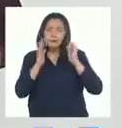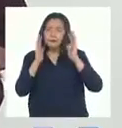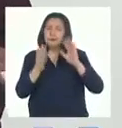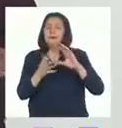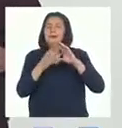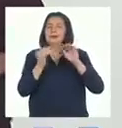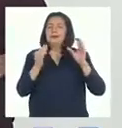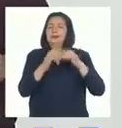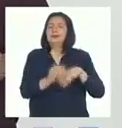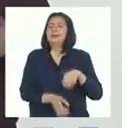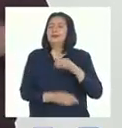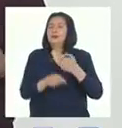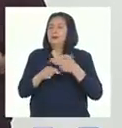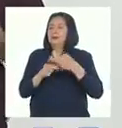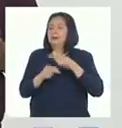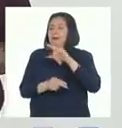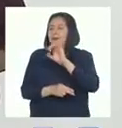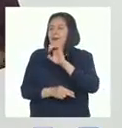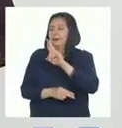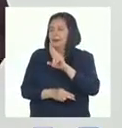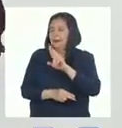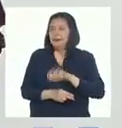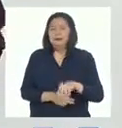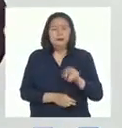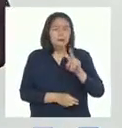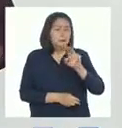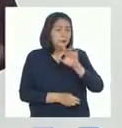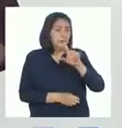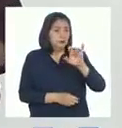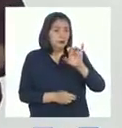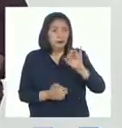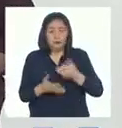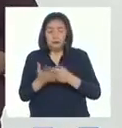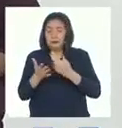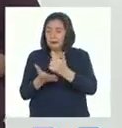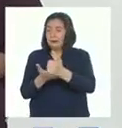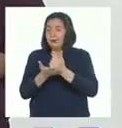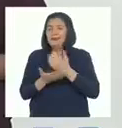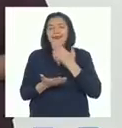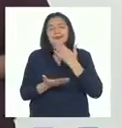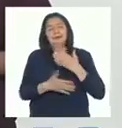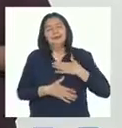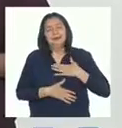escuchar un cuento de César Vallejo y para ayudarnos y orientarnos en este desafío